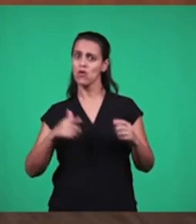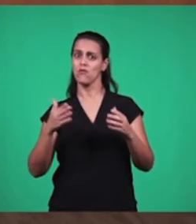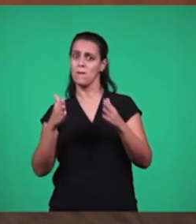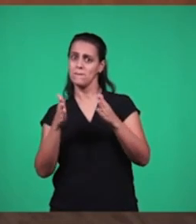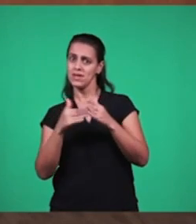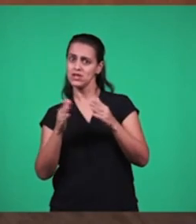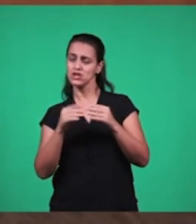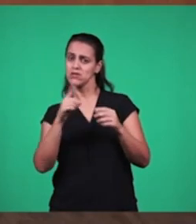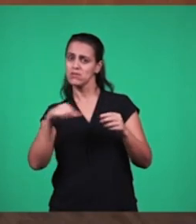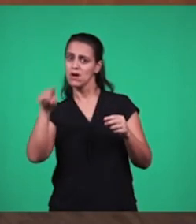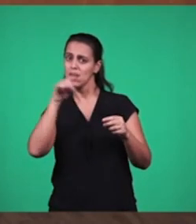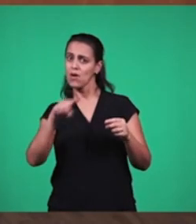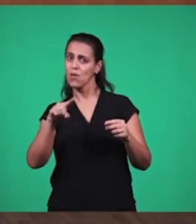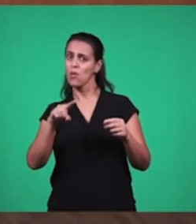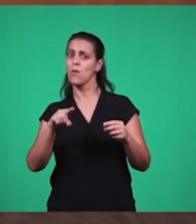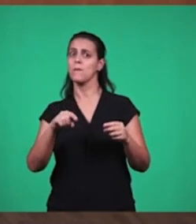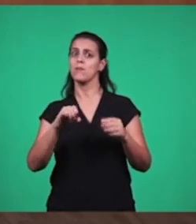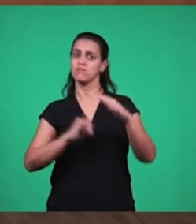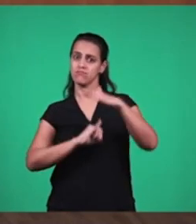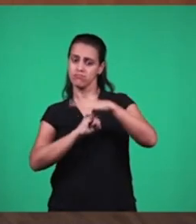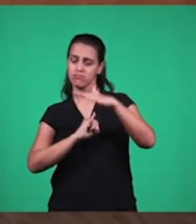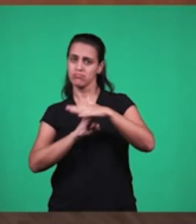pedidos@institutoicm.org.br